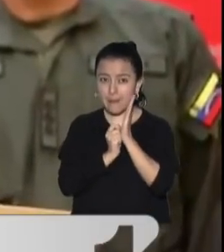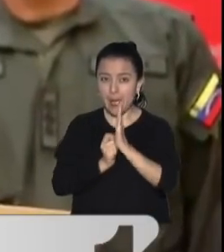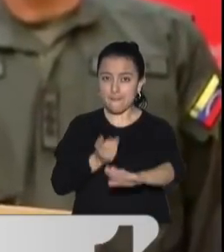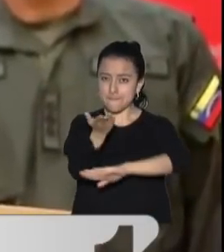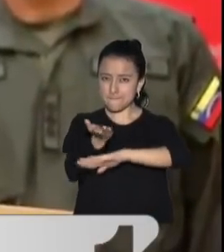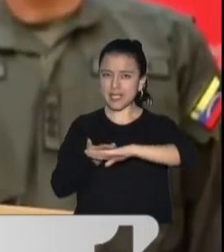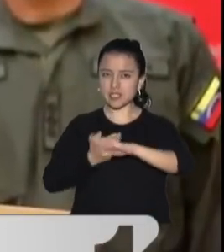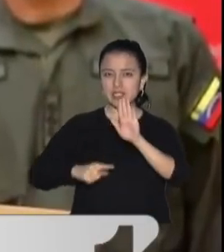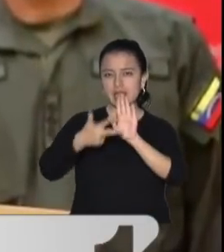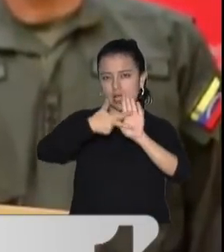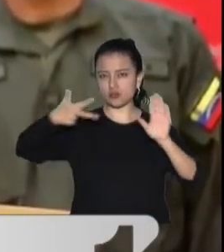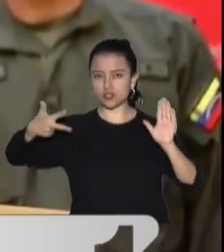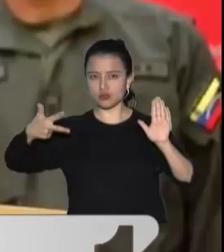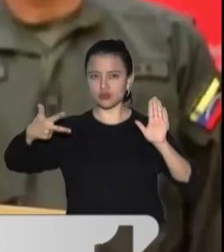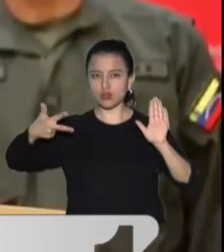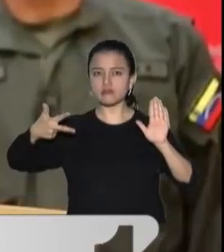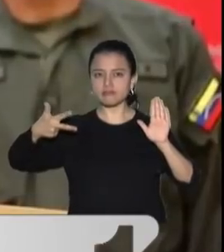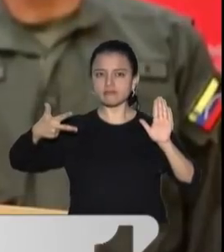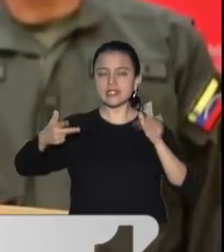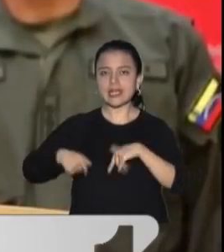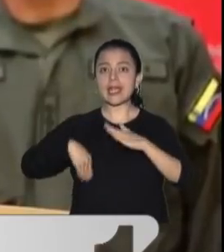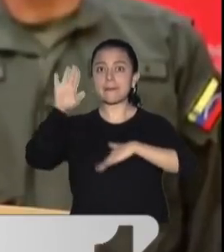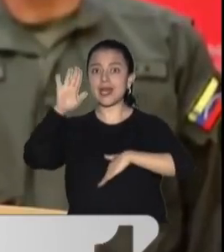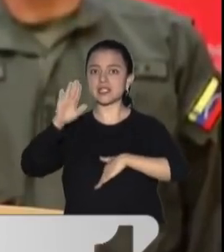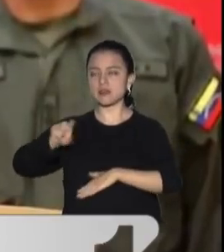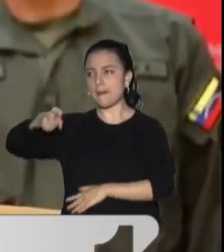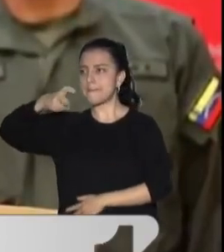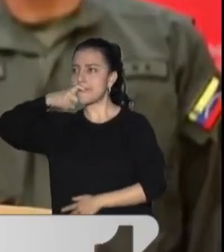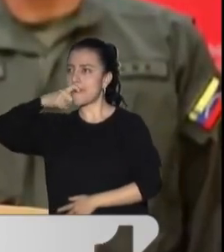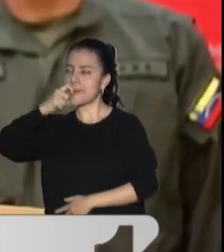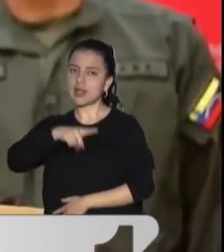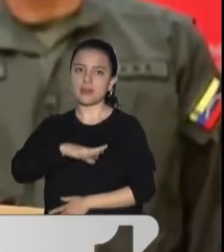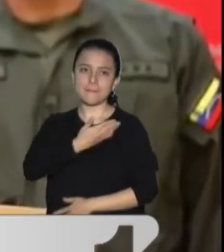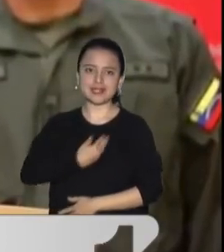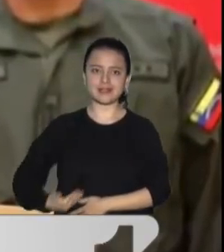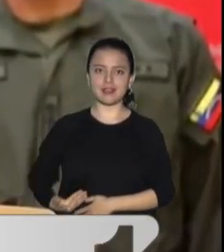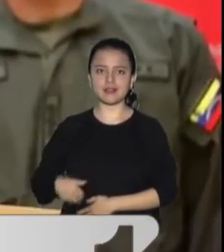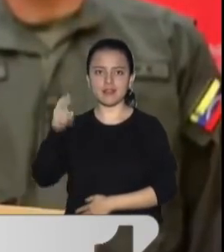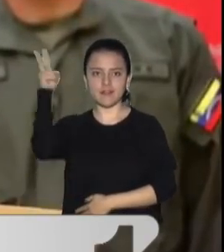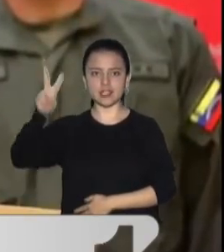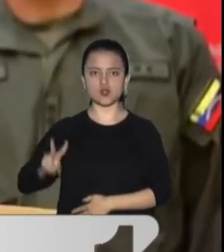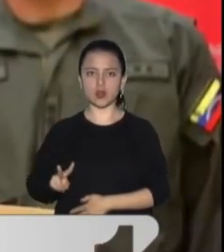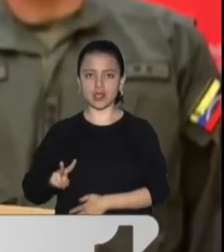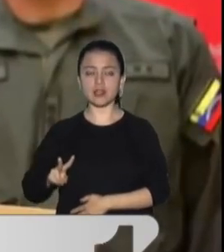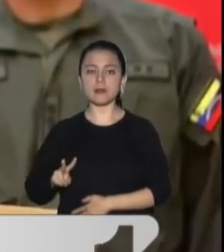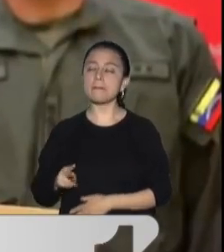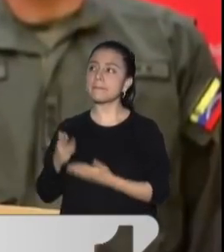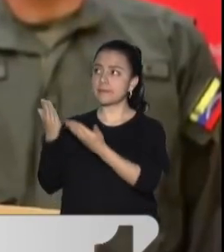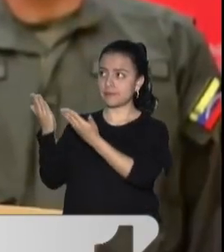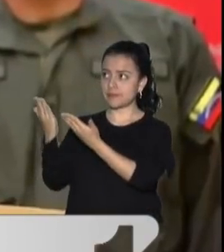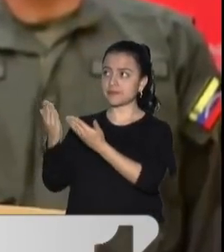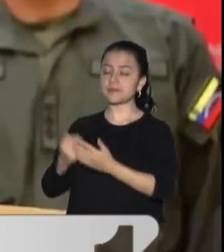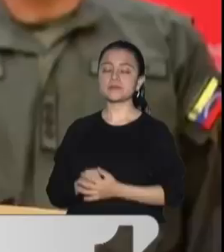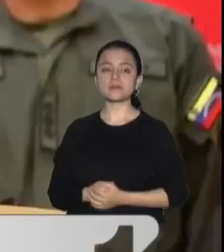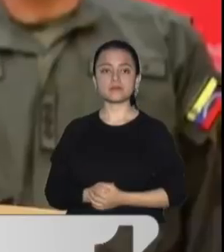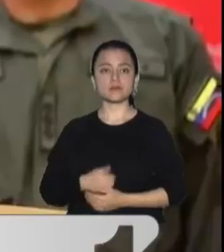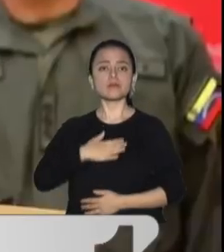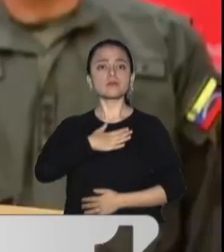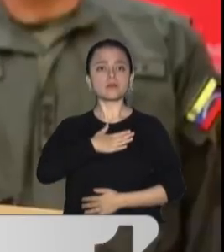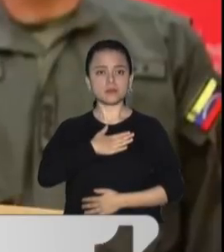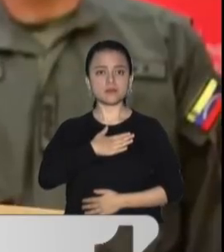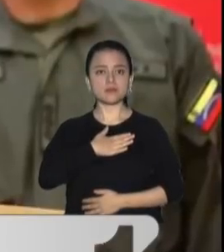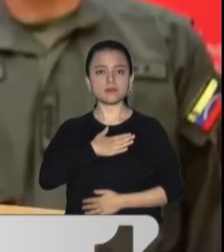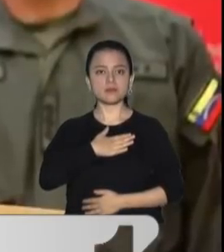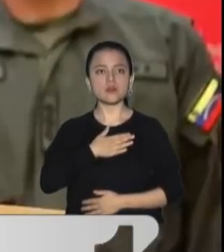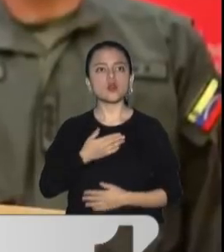lineamientos impartidos por el ciudadano Nicolás Maduro Moros, presidente constitucional de la República Bolivariana de